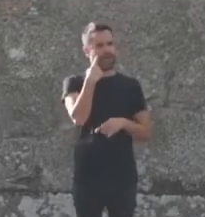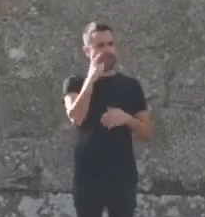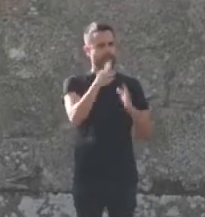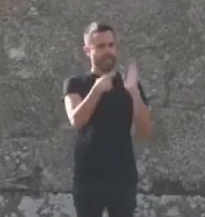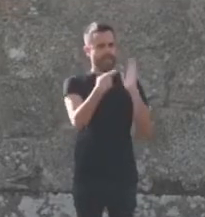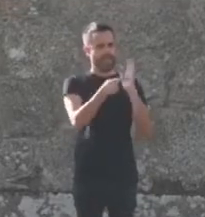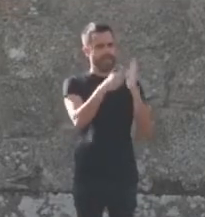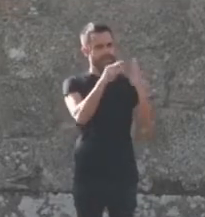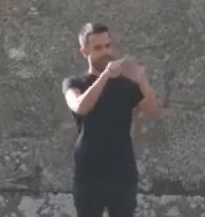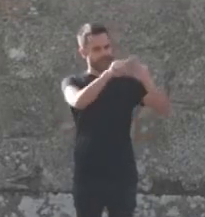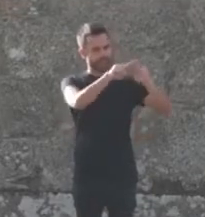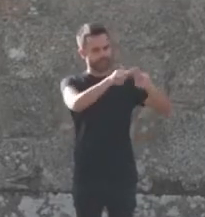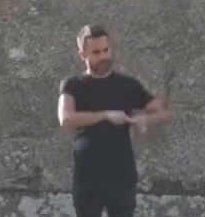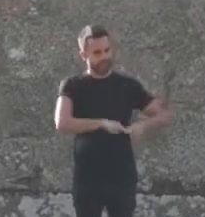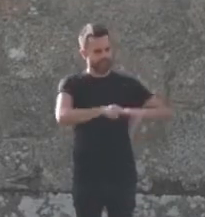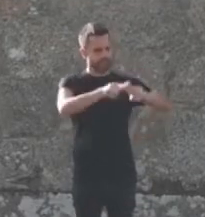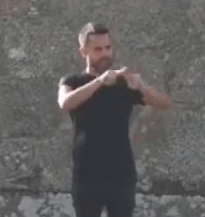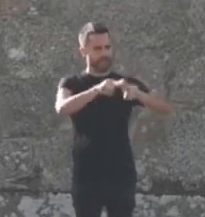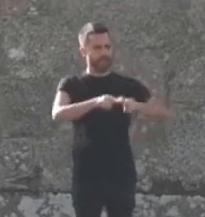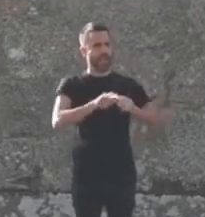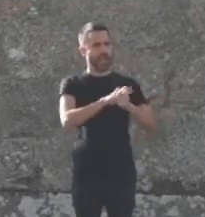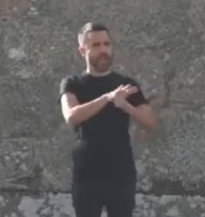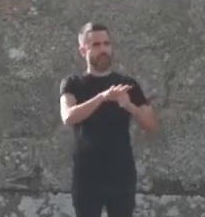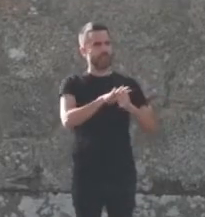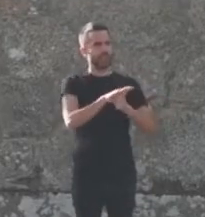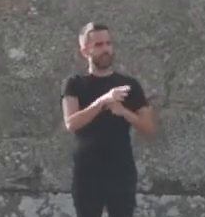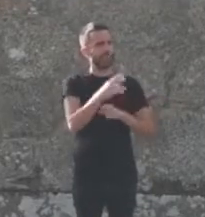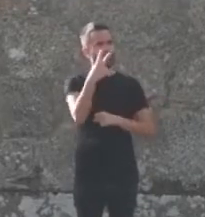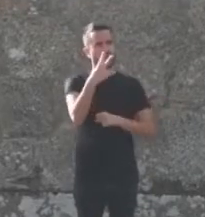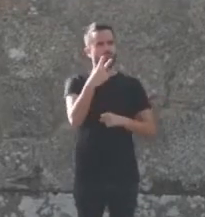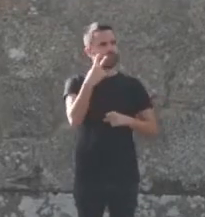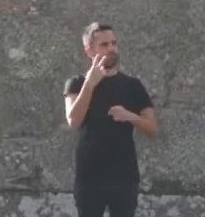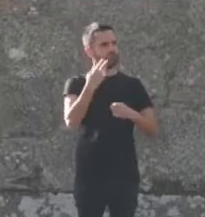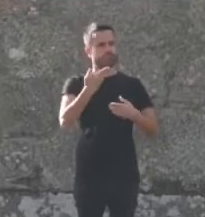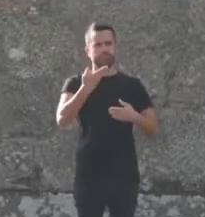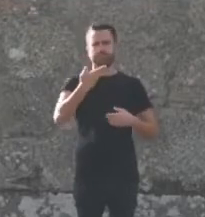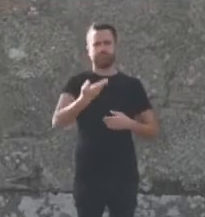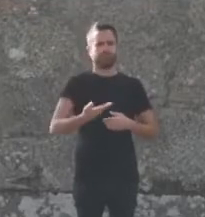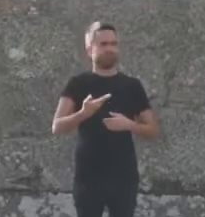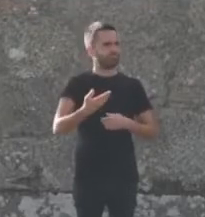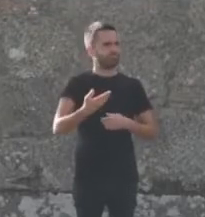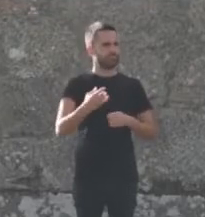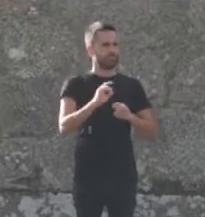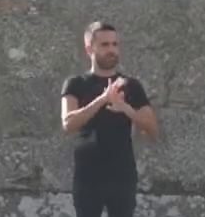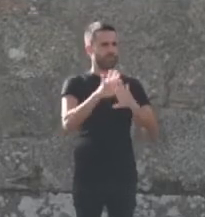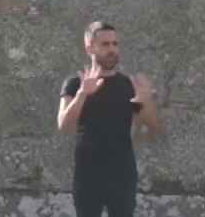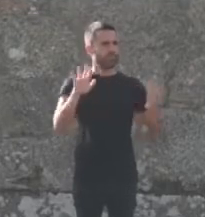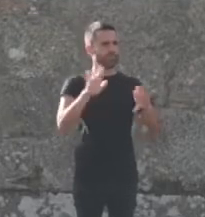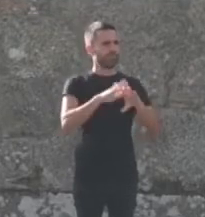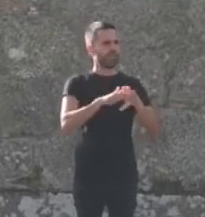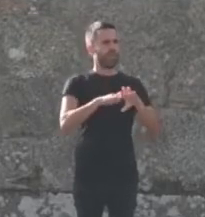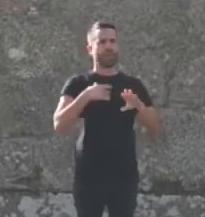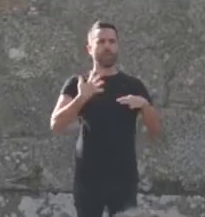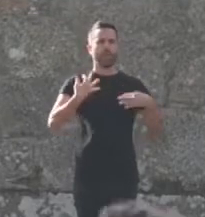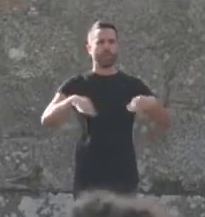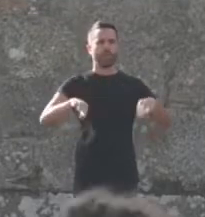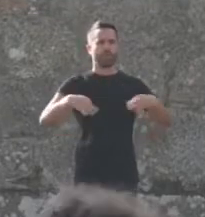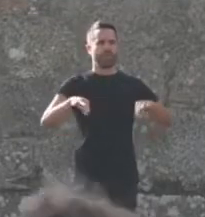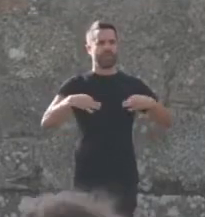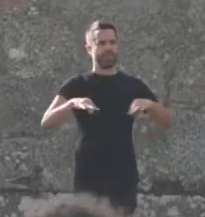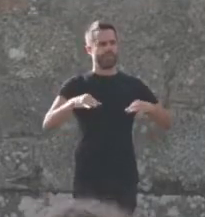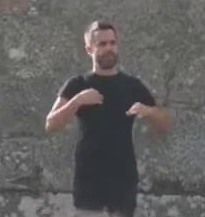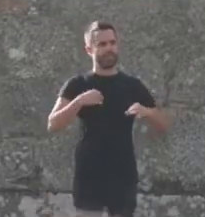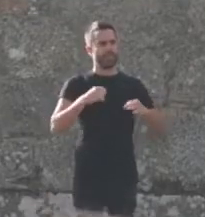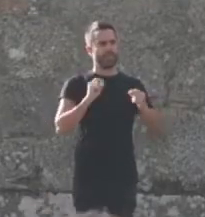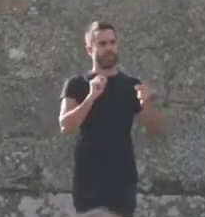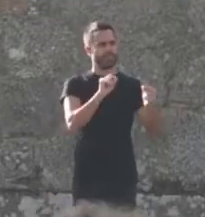ámbitos que son absolutamente determinantes para a socialización e para a normalización de moitos debates e